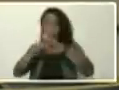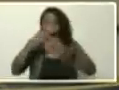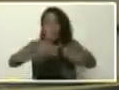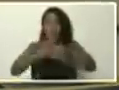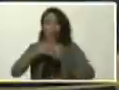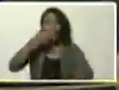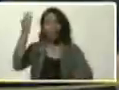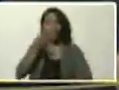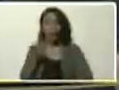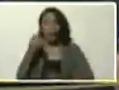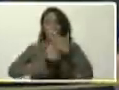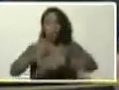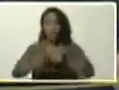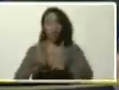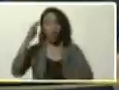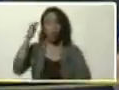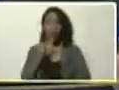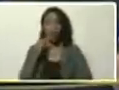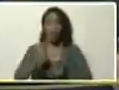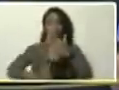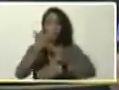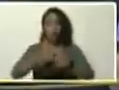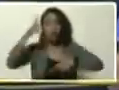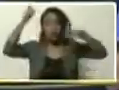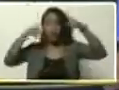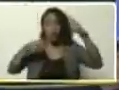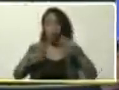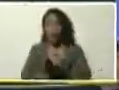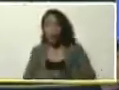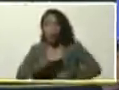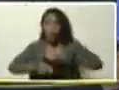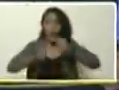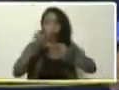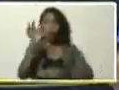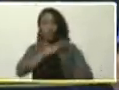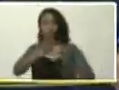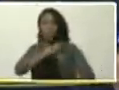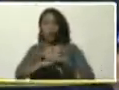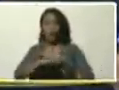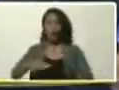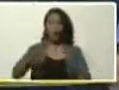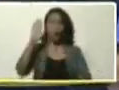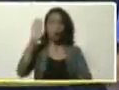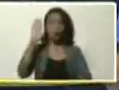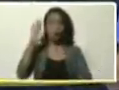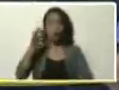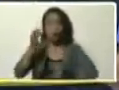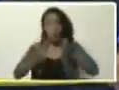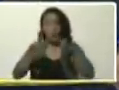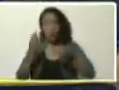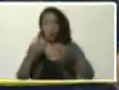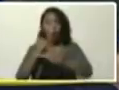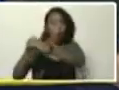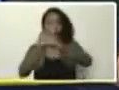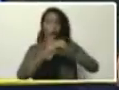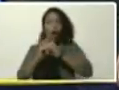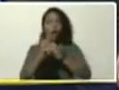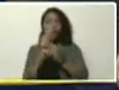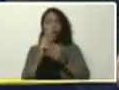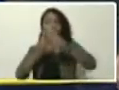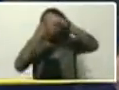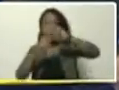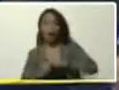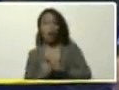realidad el proyecto de Bolívar y el proyecto de Chávez, a construir una sociedad de justicia, de igualdad, para la mayor suma de felicidad